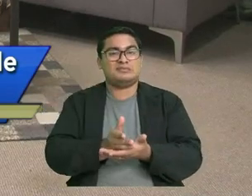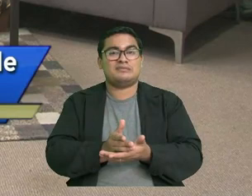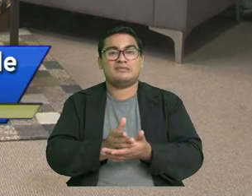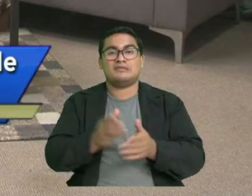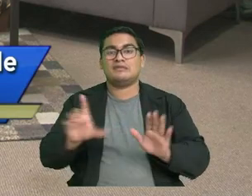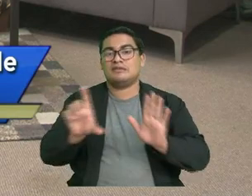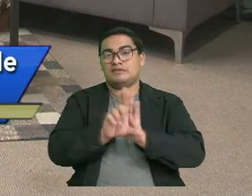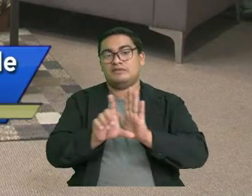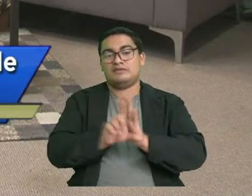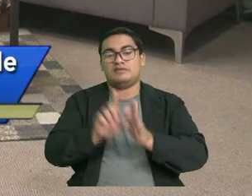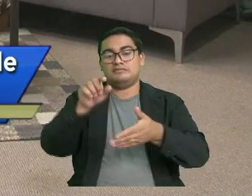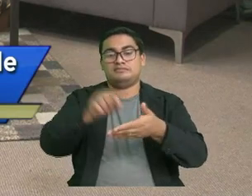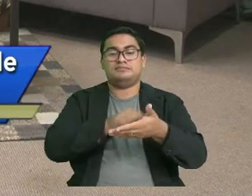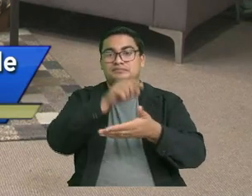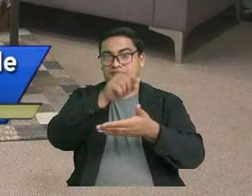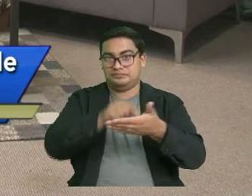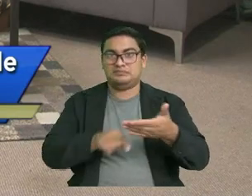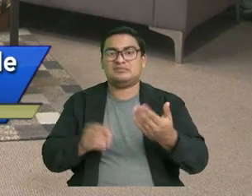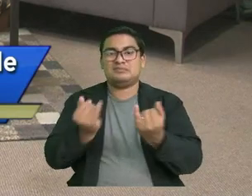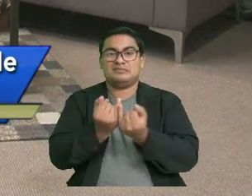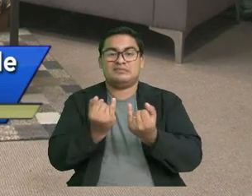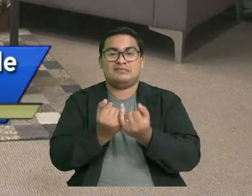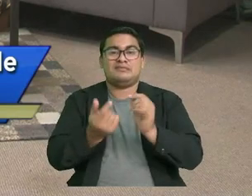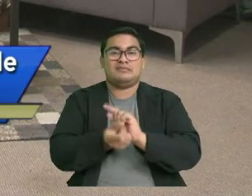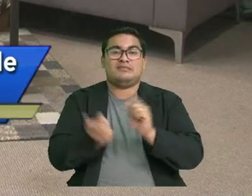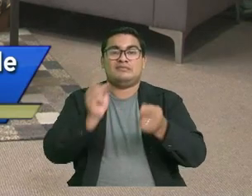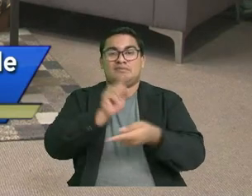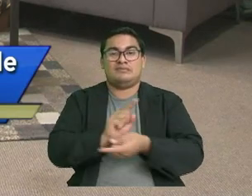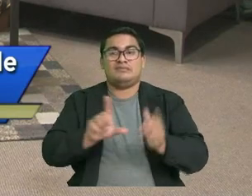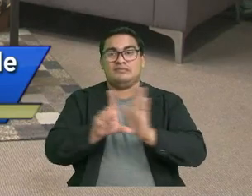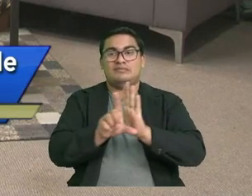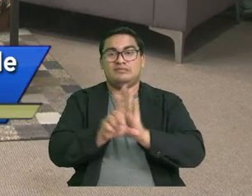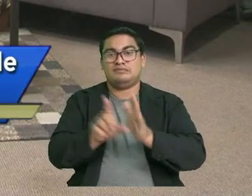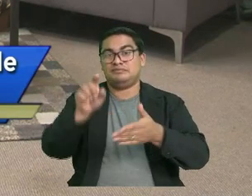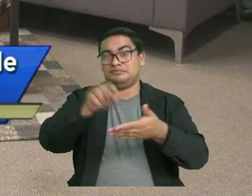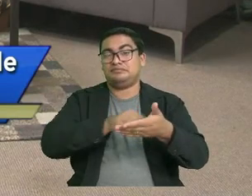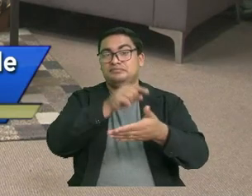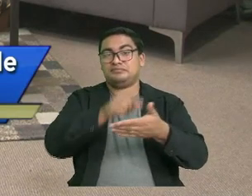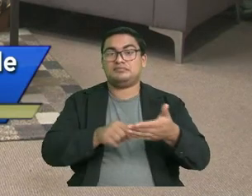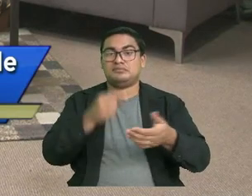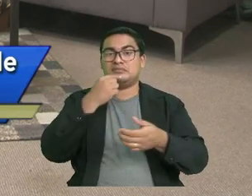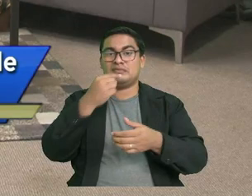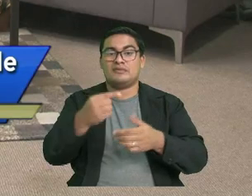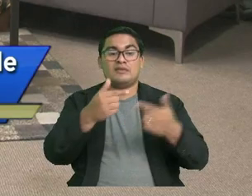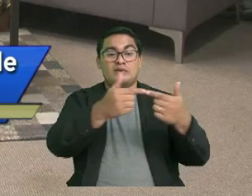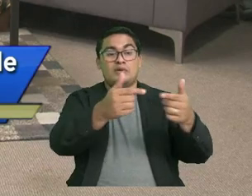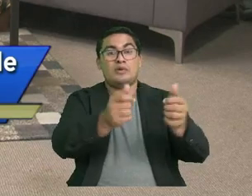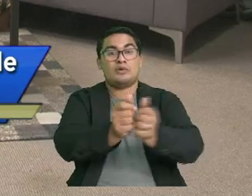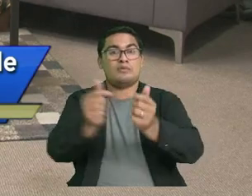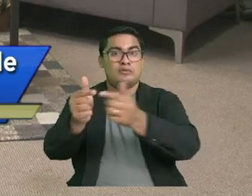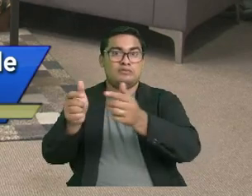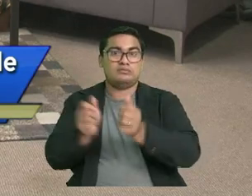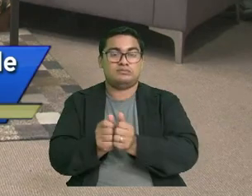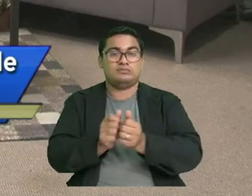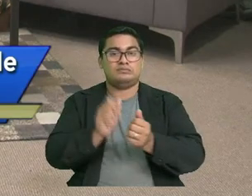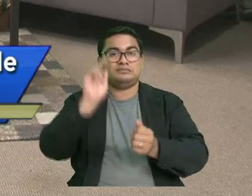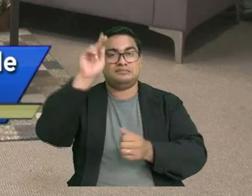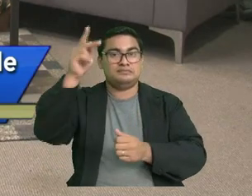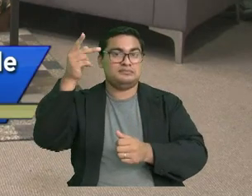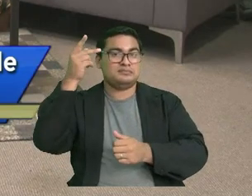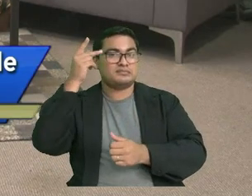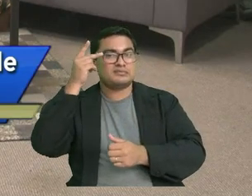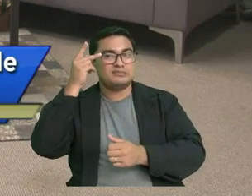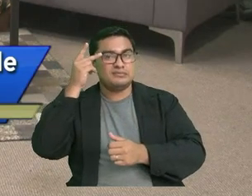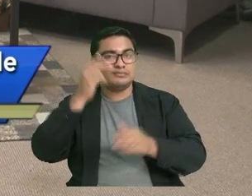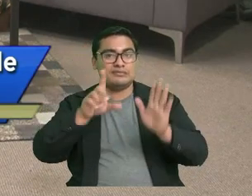también la ley electoral, se reforma la ley electoral. Entonces los partidos políticos, tanto en la ley de municipio, a